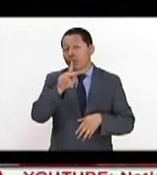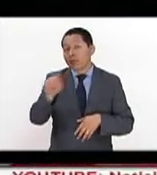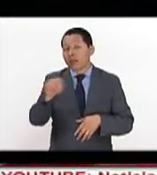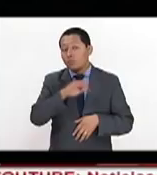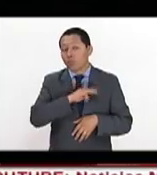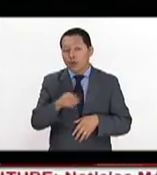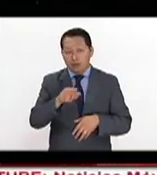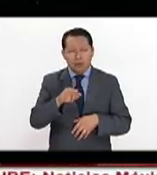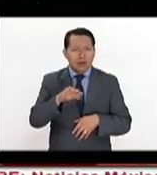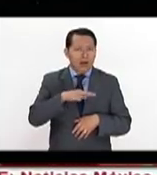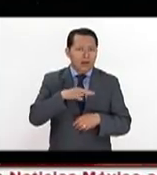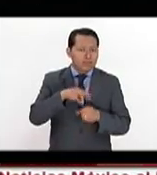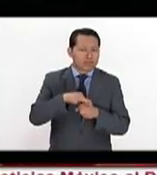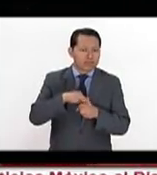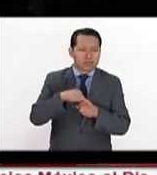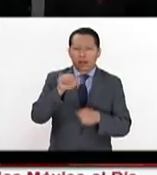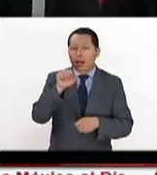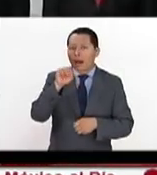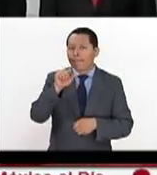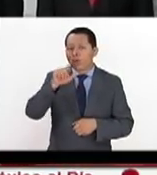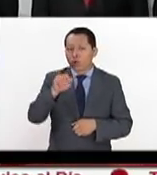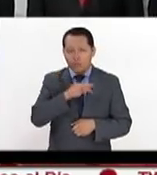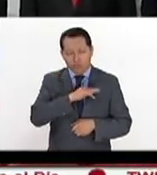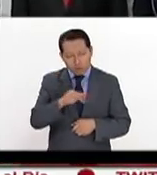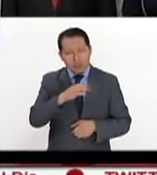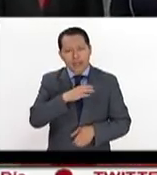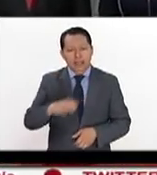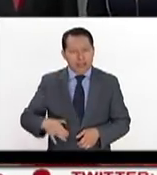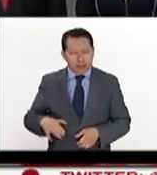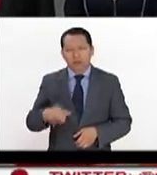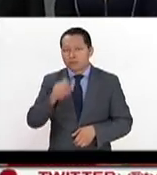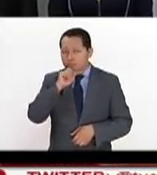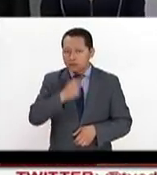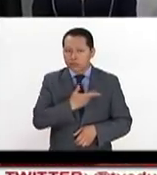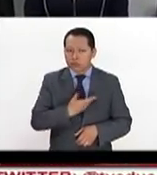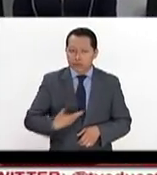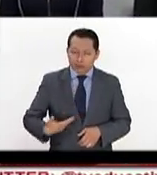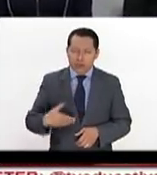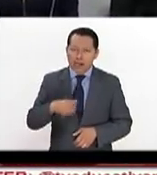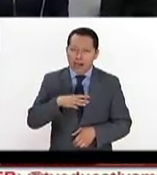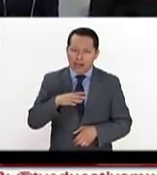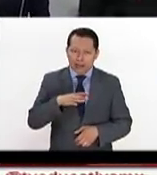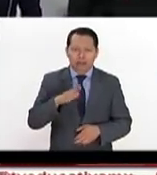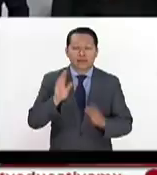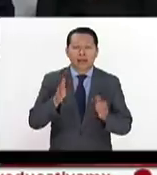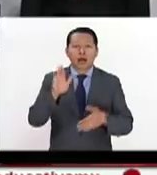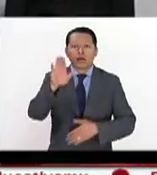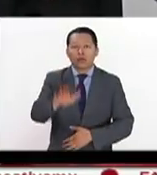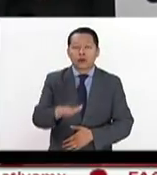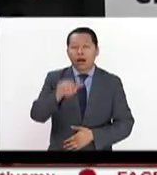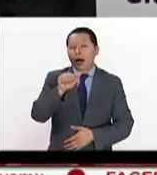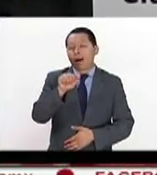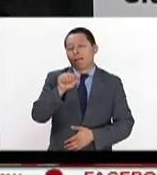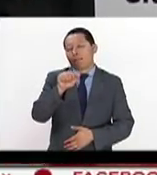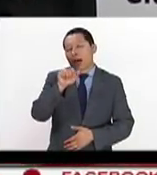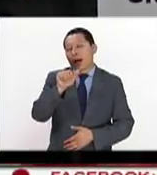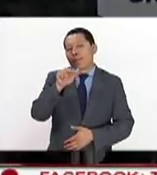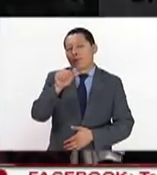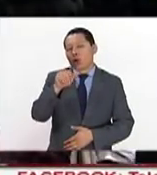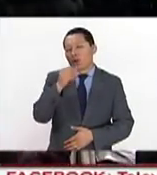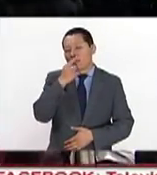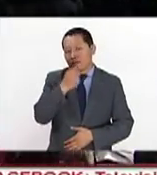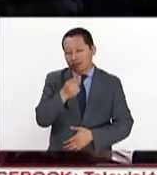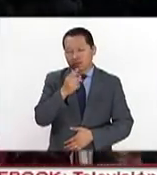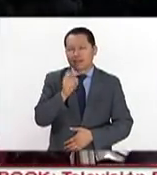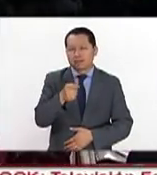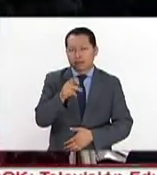eligió por unanimidad a Andrés Manuel López Obrador como su candidato a la presidencia. Luego de rendir protesta, López Obrador dijo a los líderes del